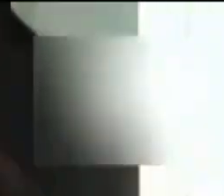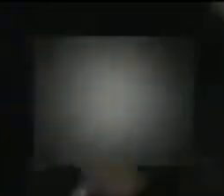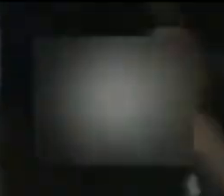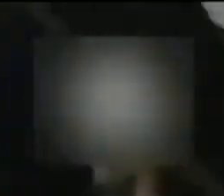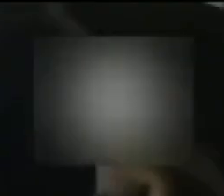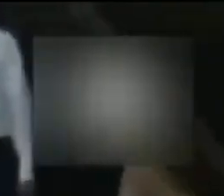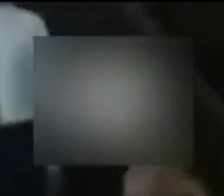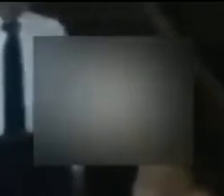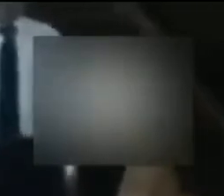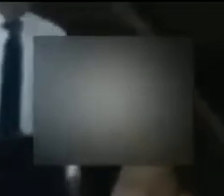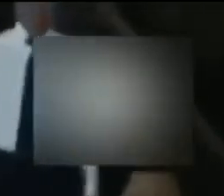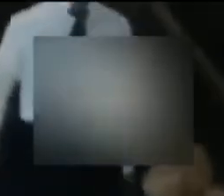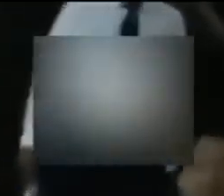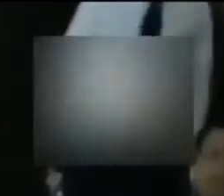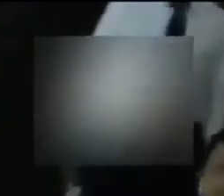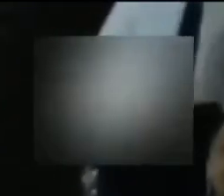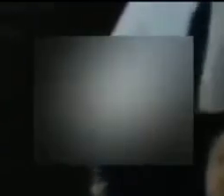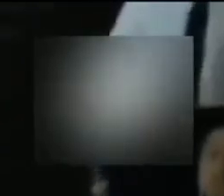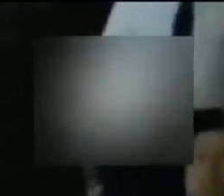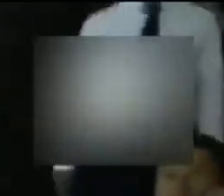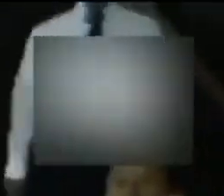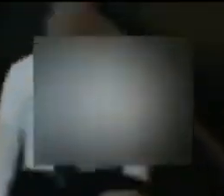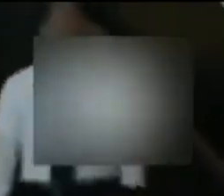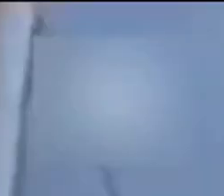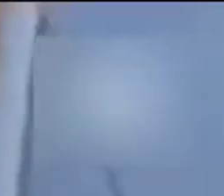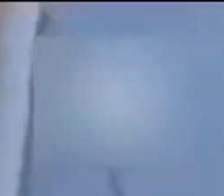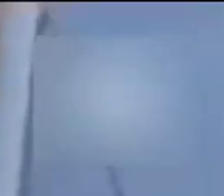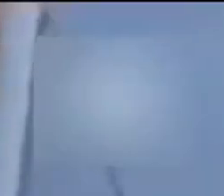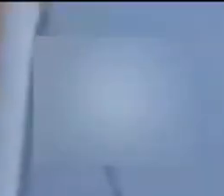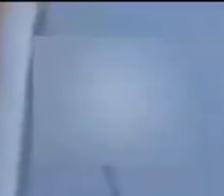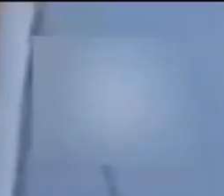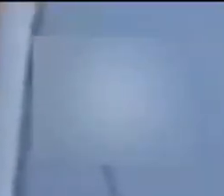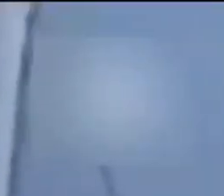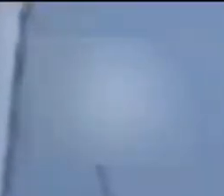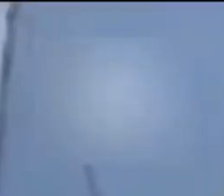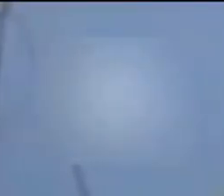negó estos señalamientos, acusaciones que aparecen en el testimonio de Emilio Lozoya.